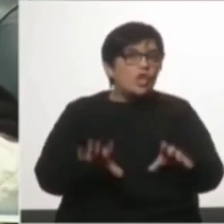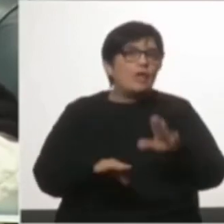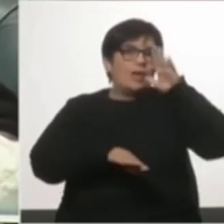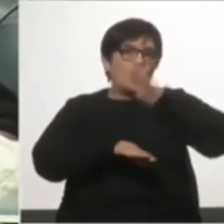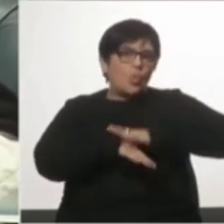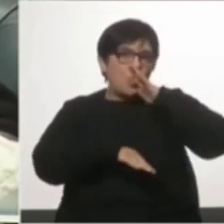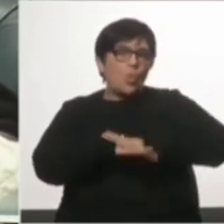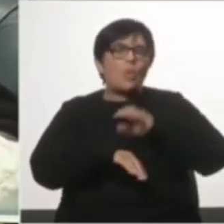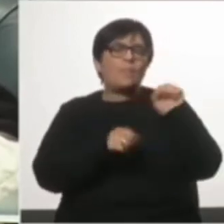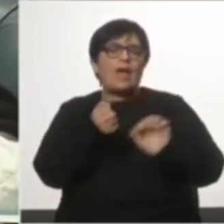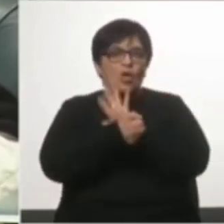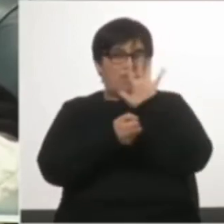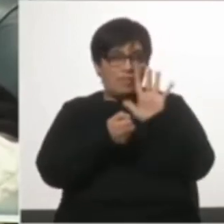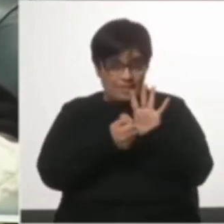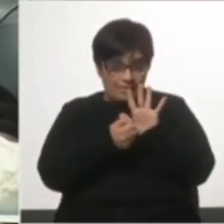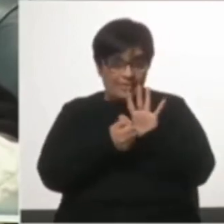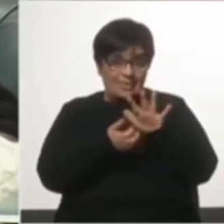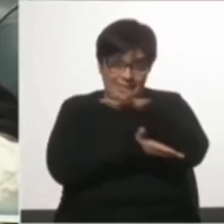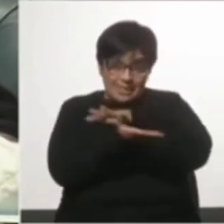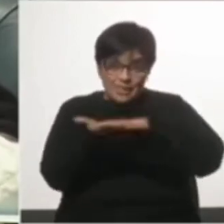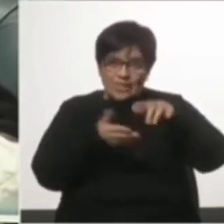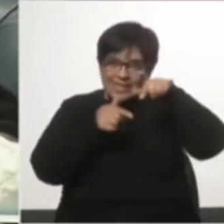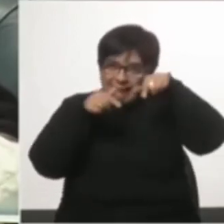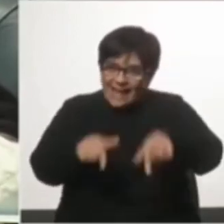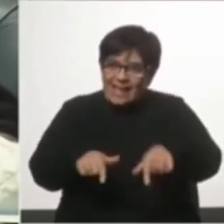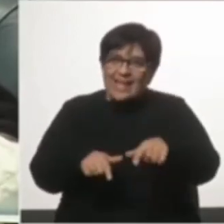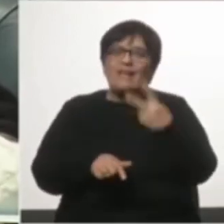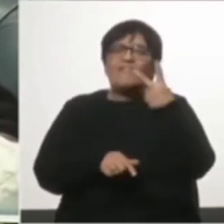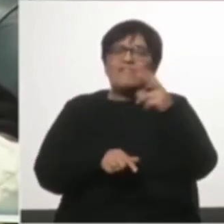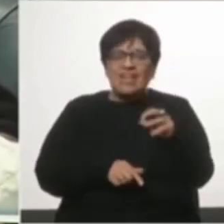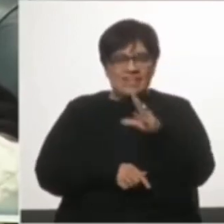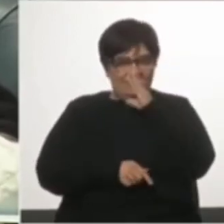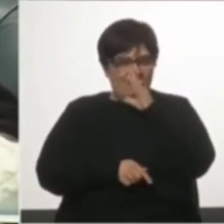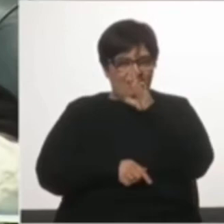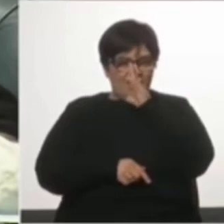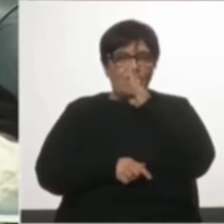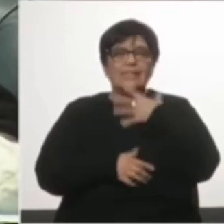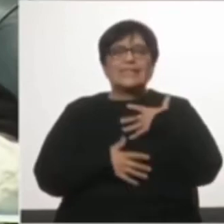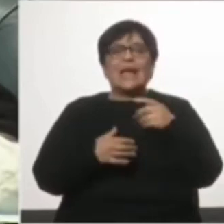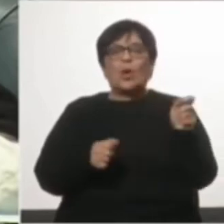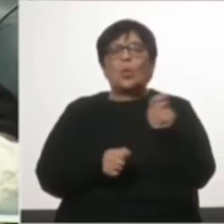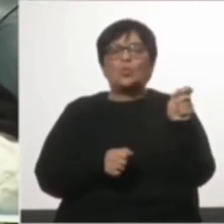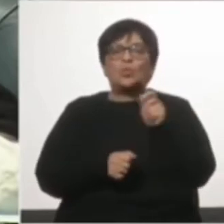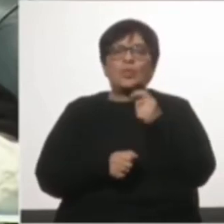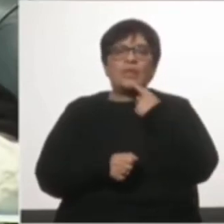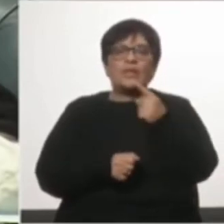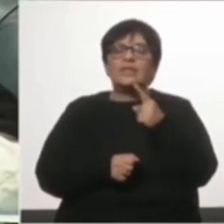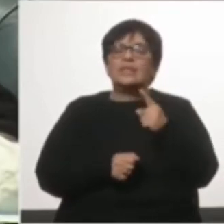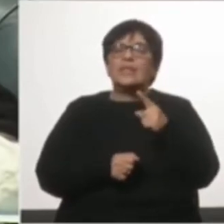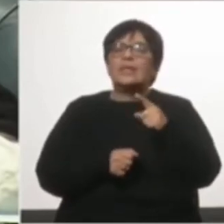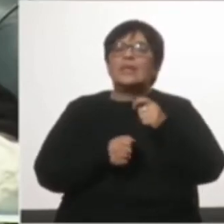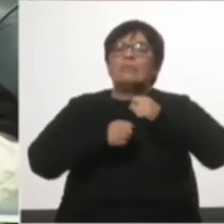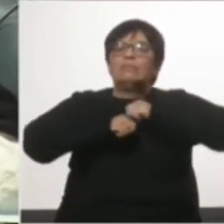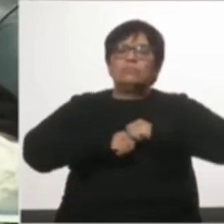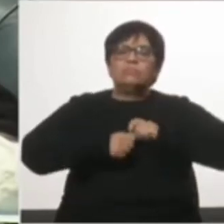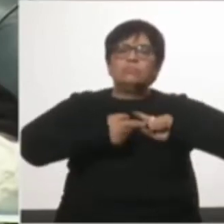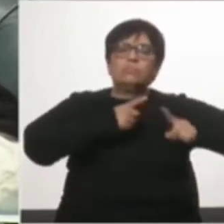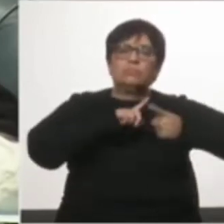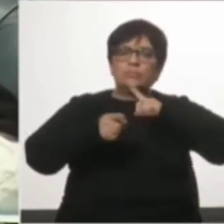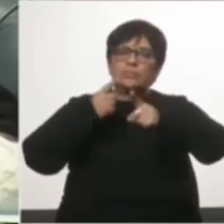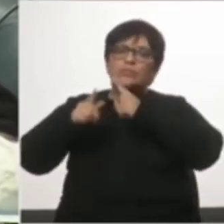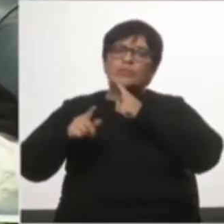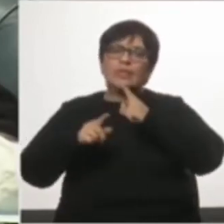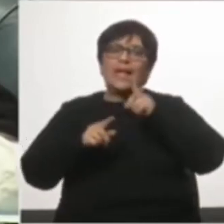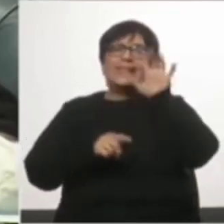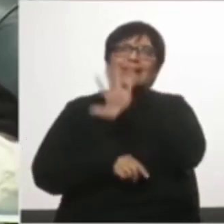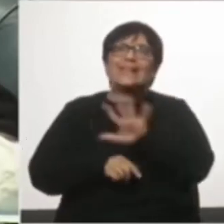COVID. En ese contexto, el 20 de ese mes, el Ministerio de Salud Pública resuelve constituir la Mesa Coordinadora